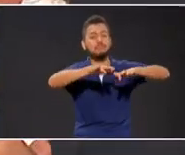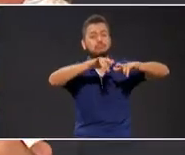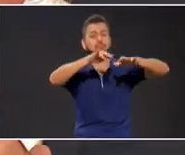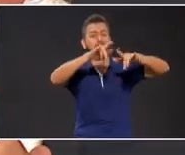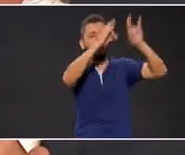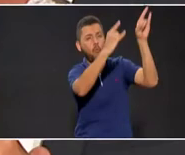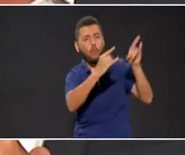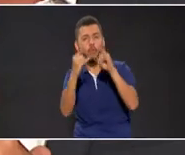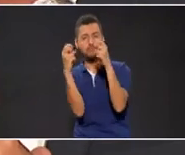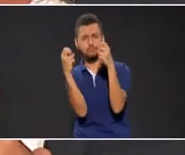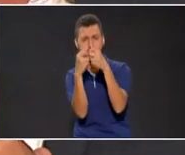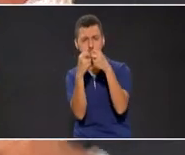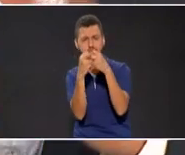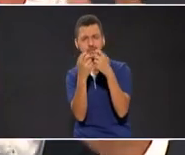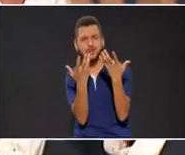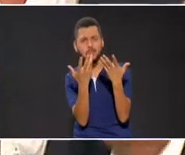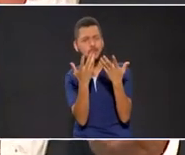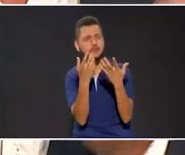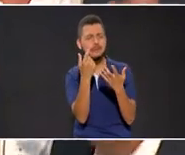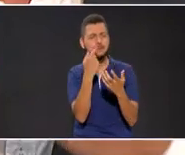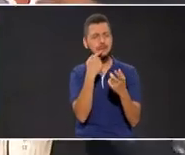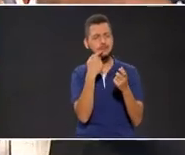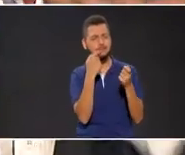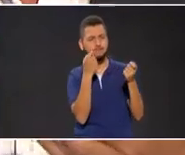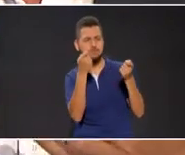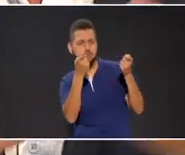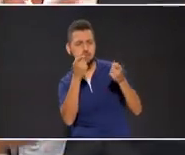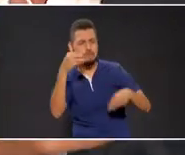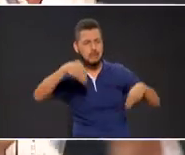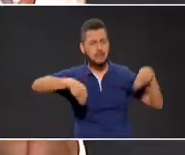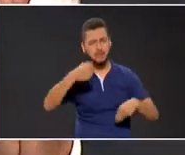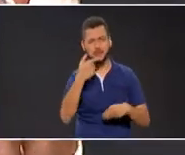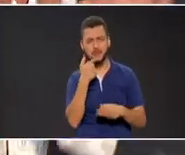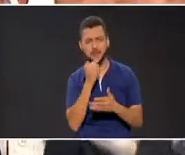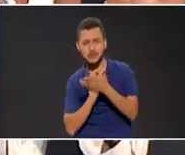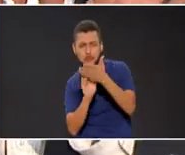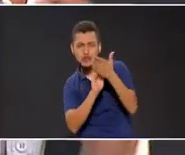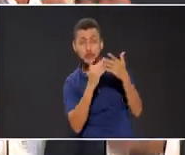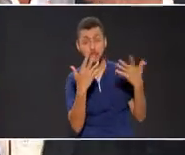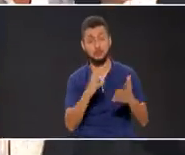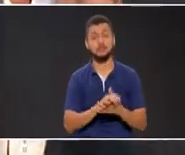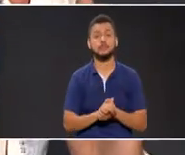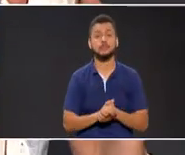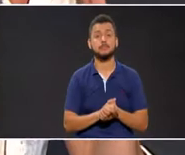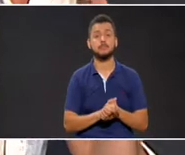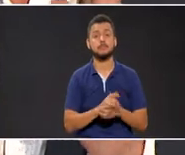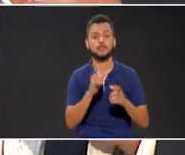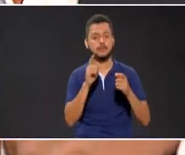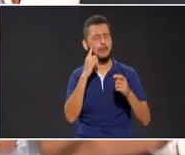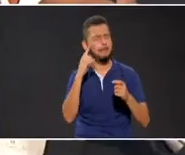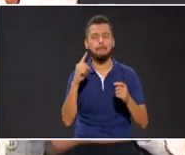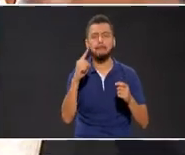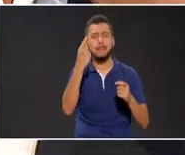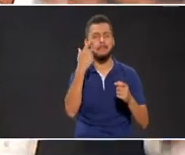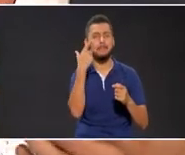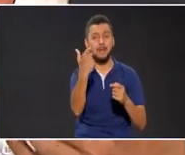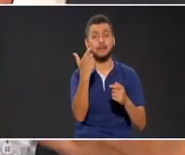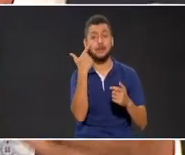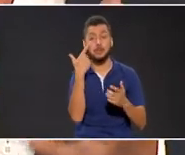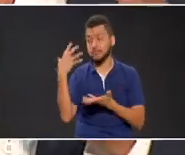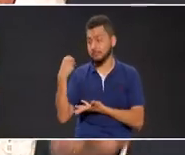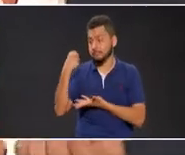está pendiente entre es un metro ligero del 80 y esto determinará mucho cómo se puede priorizar el presupuesto sin embargo hay una premisa general y es que la inversión